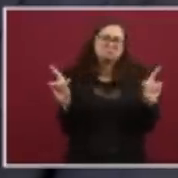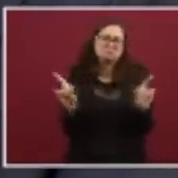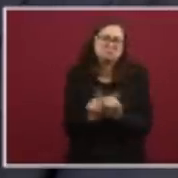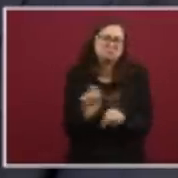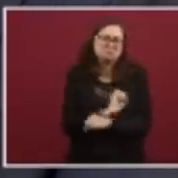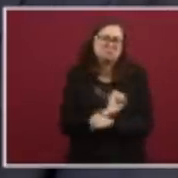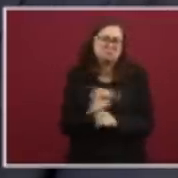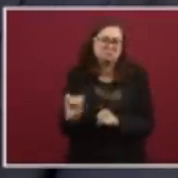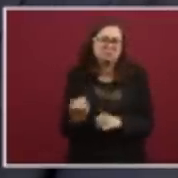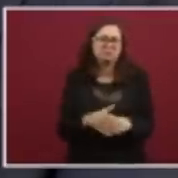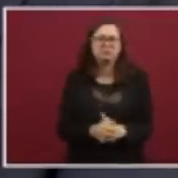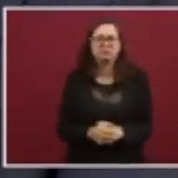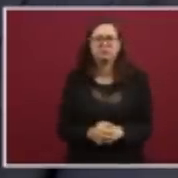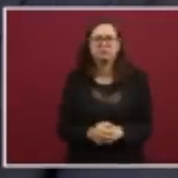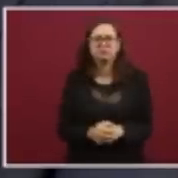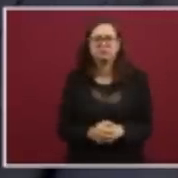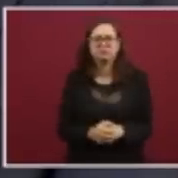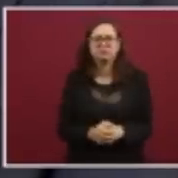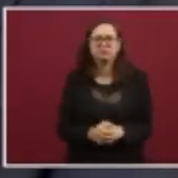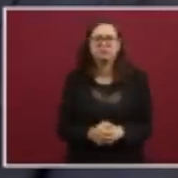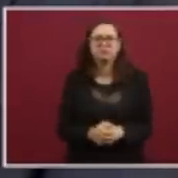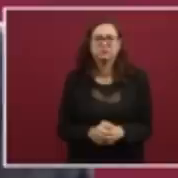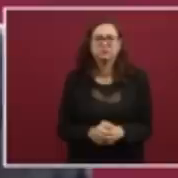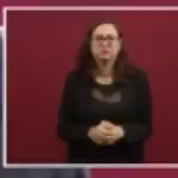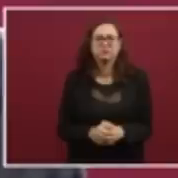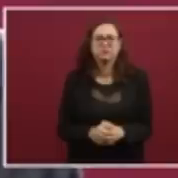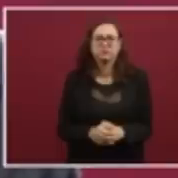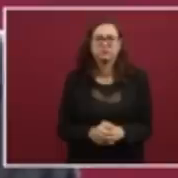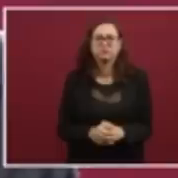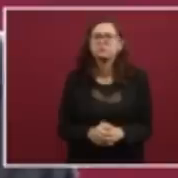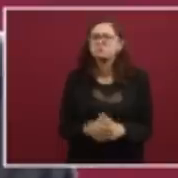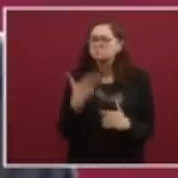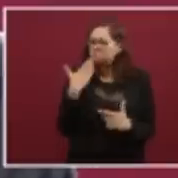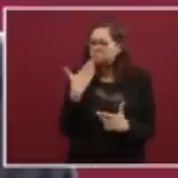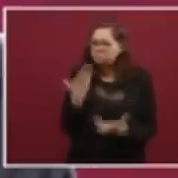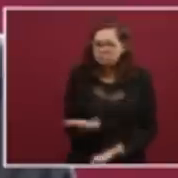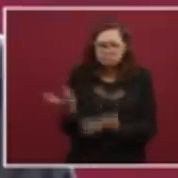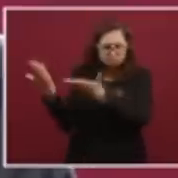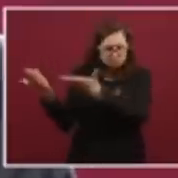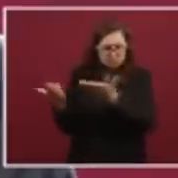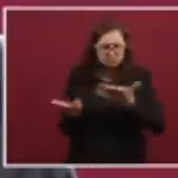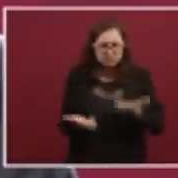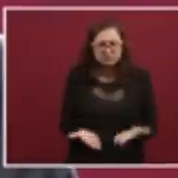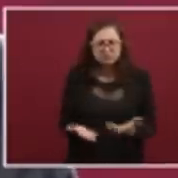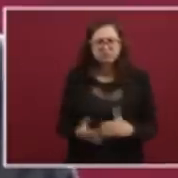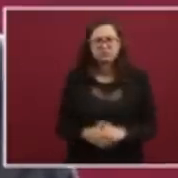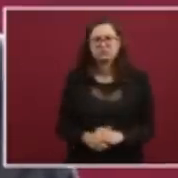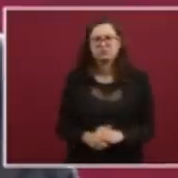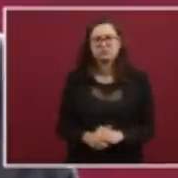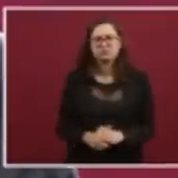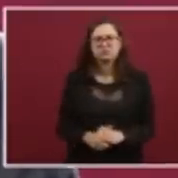Pero ella es bien recibida,